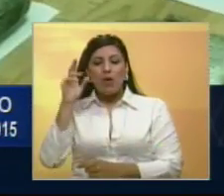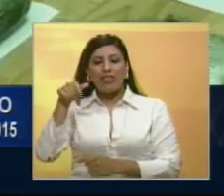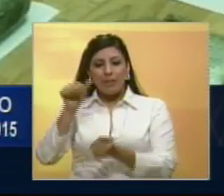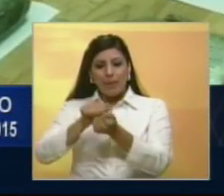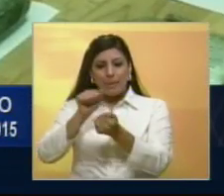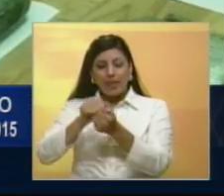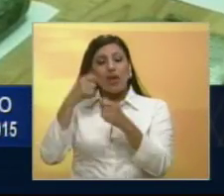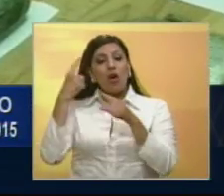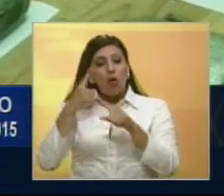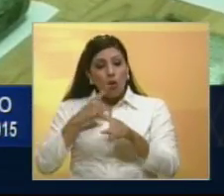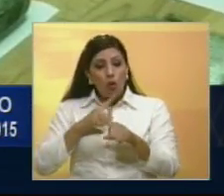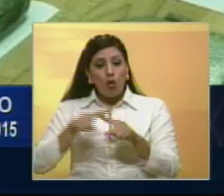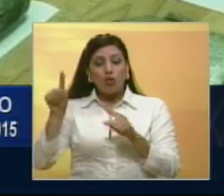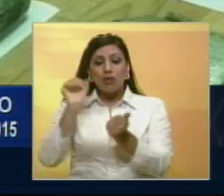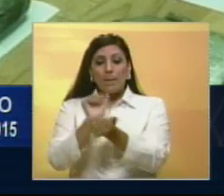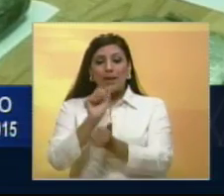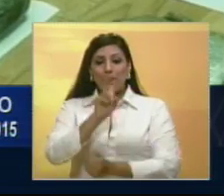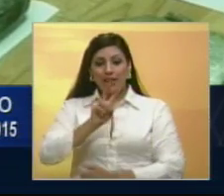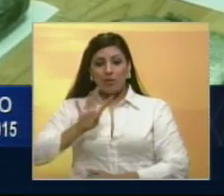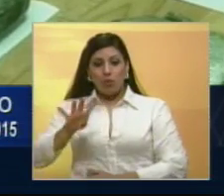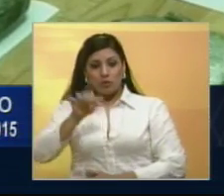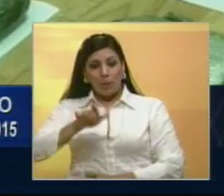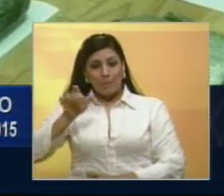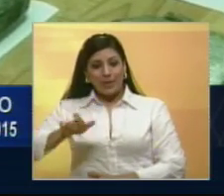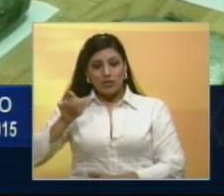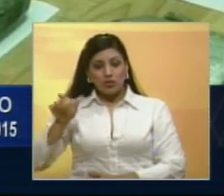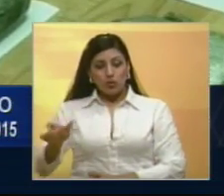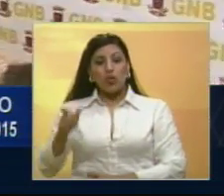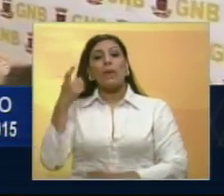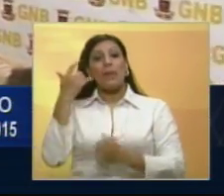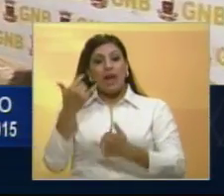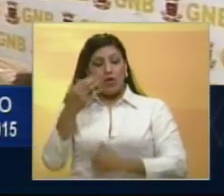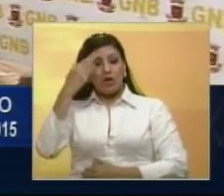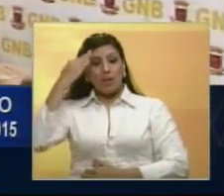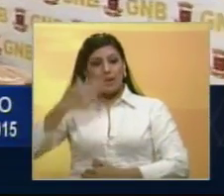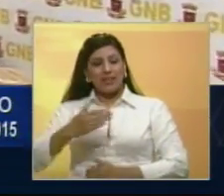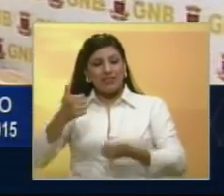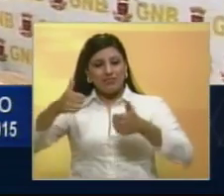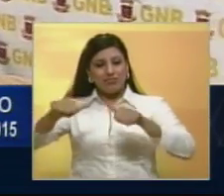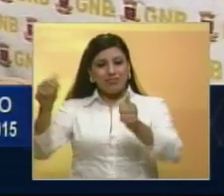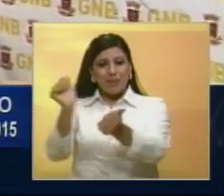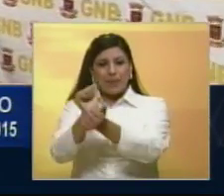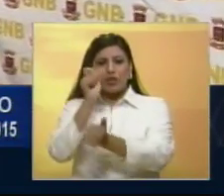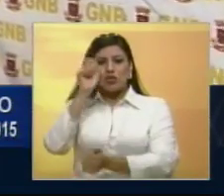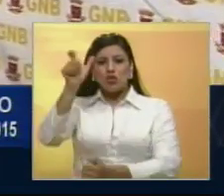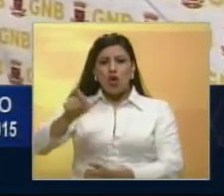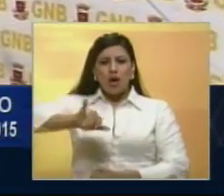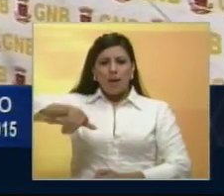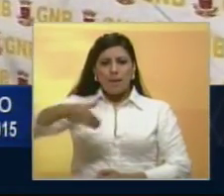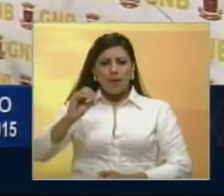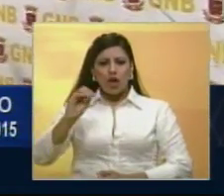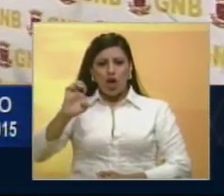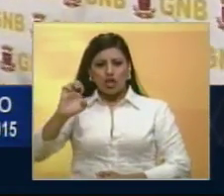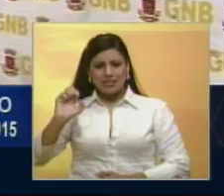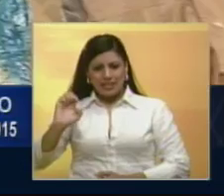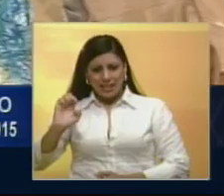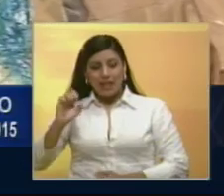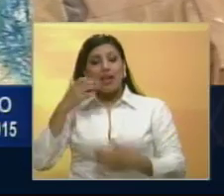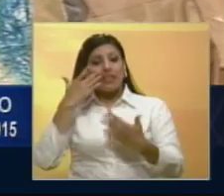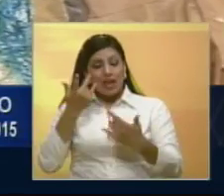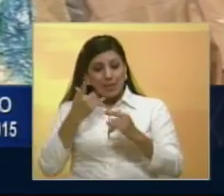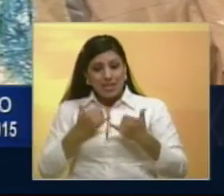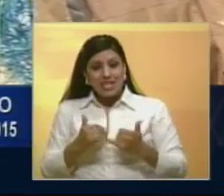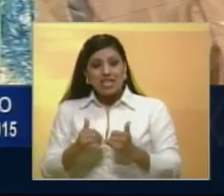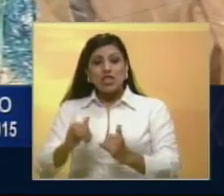cocaína, y han detenido a 24 personas. El general dijo que dieron con el fraude al detener a José Agustín Dorado Palacios y su